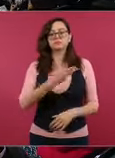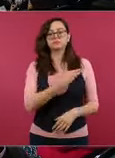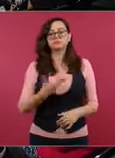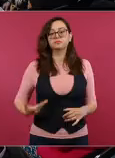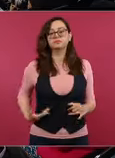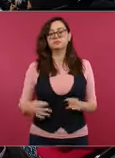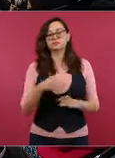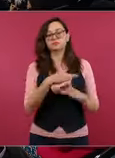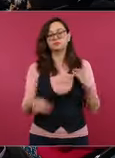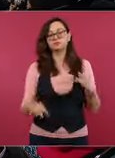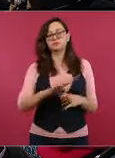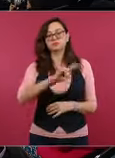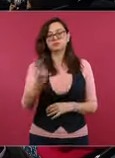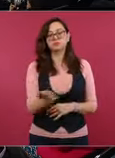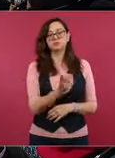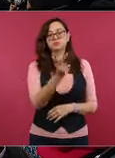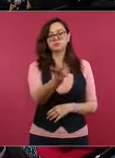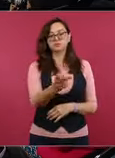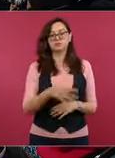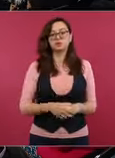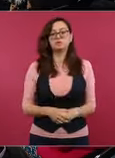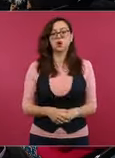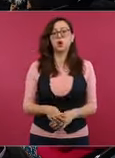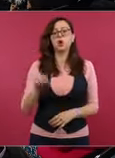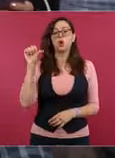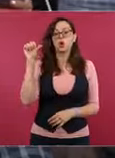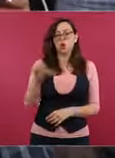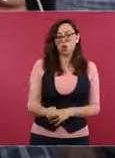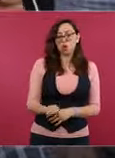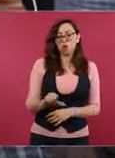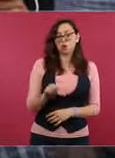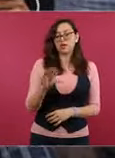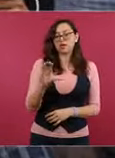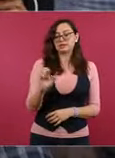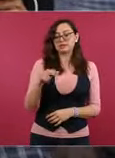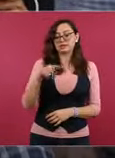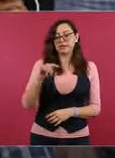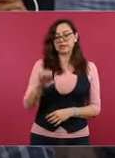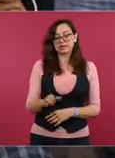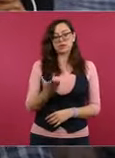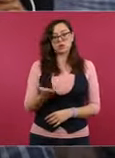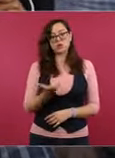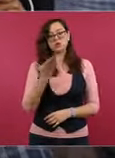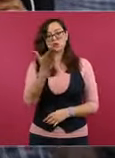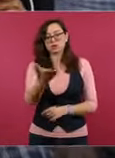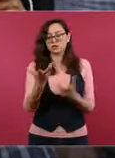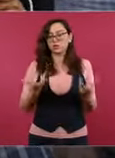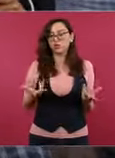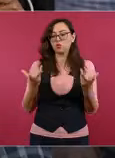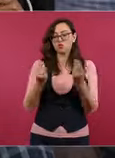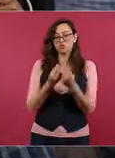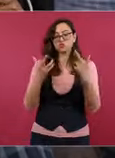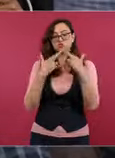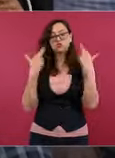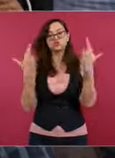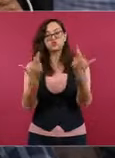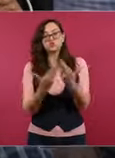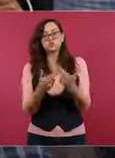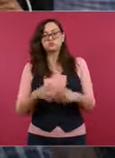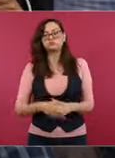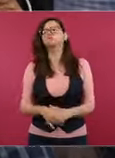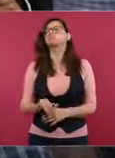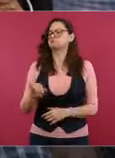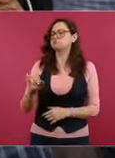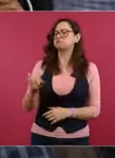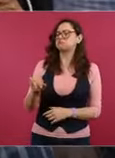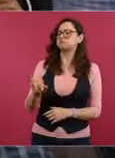pregunta. Hoy se reúne con la CENTE, hasta donde entiendo. Sí. ¿Cuál es el balance que ha tenido este reencuentro? Porque hace 8 días